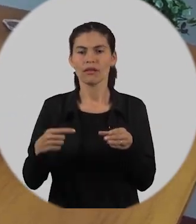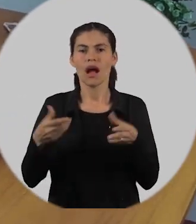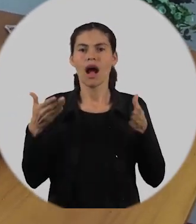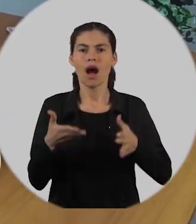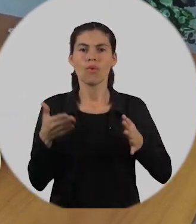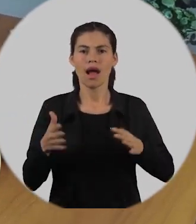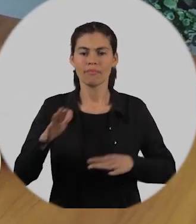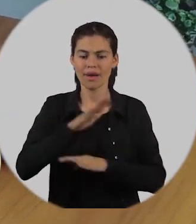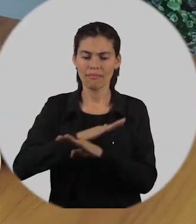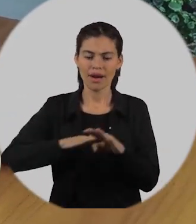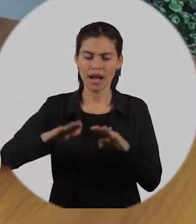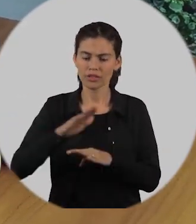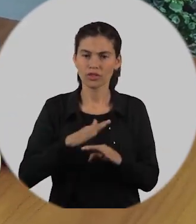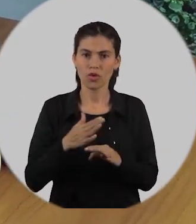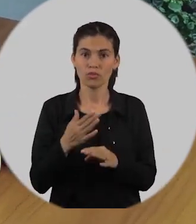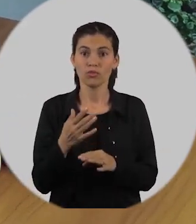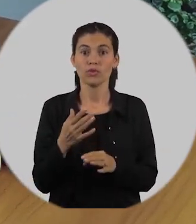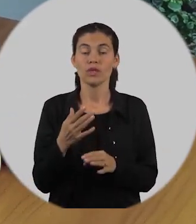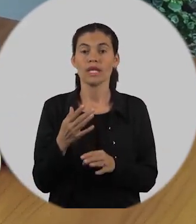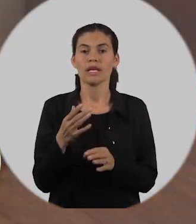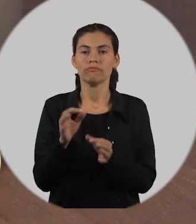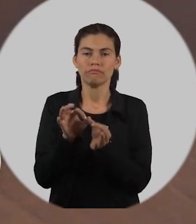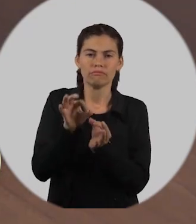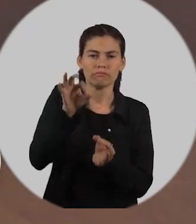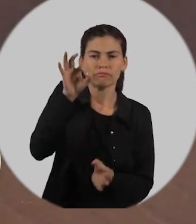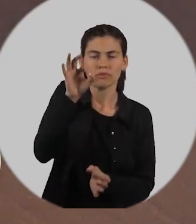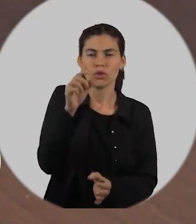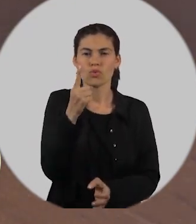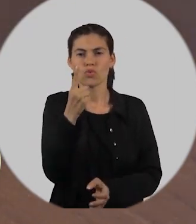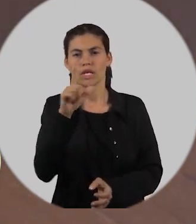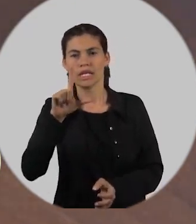Nosotros estamos preparando en este momento una base para